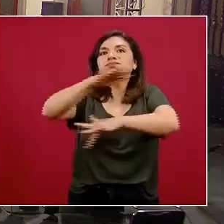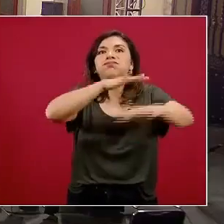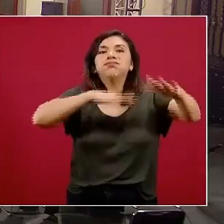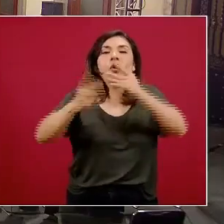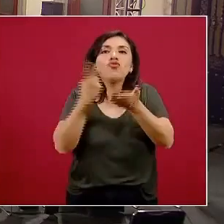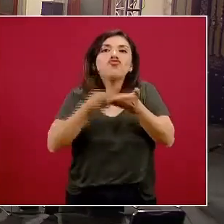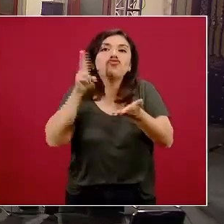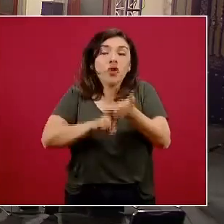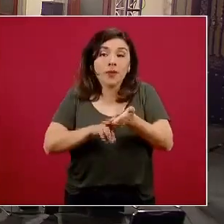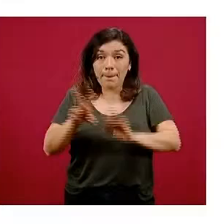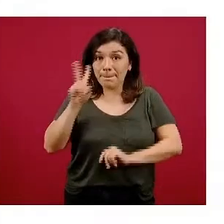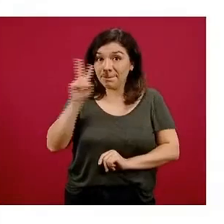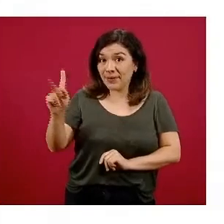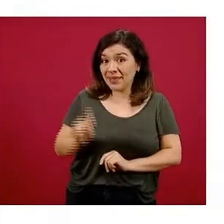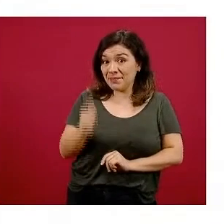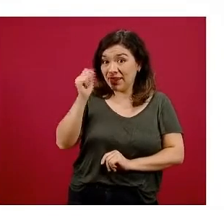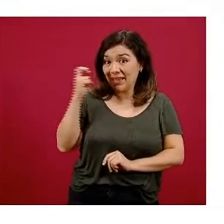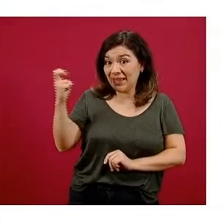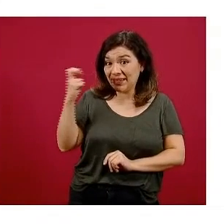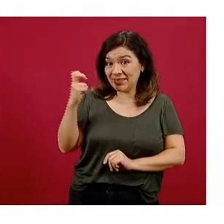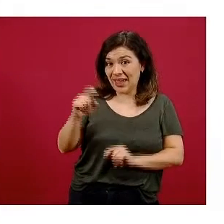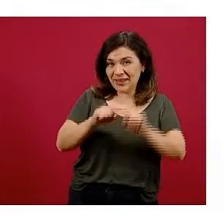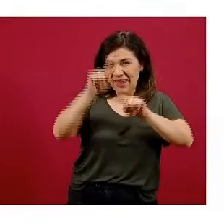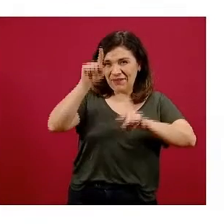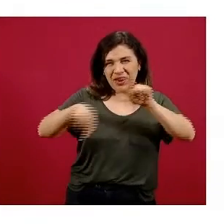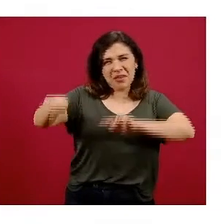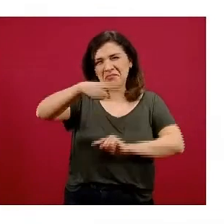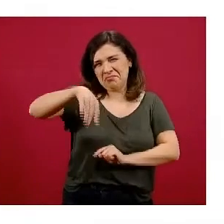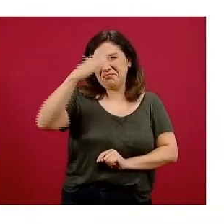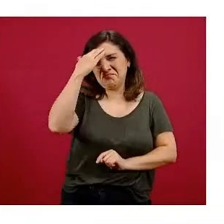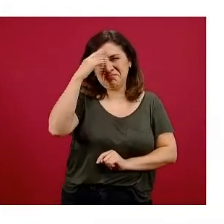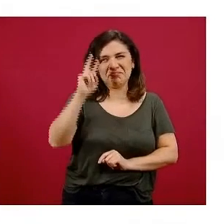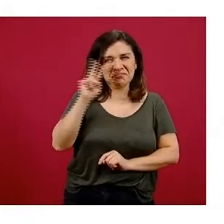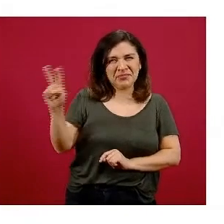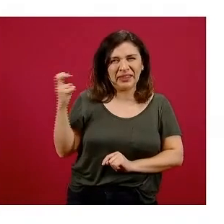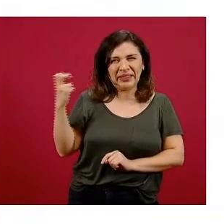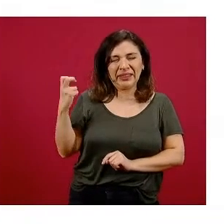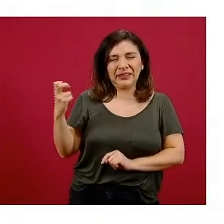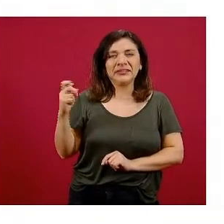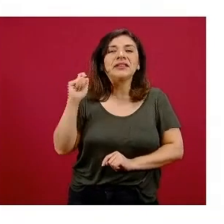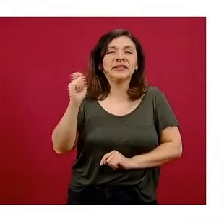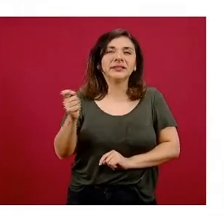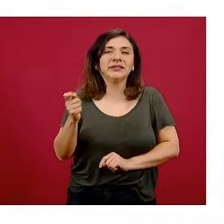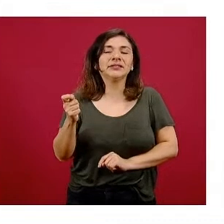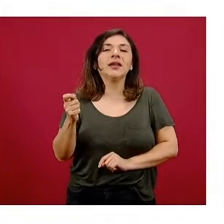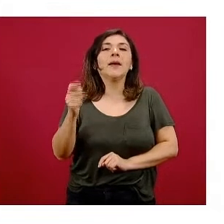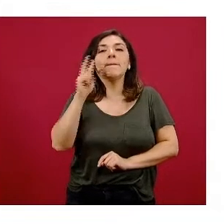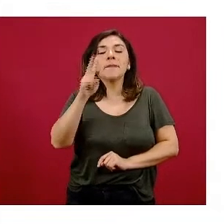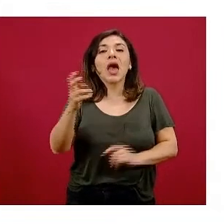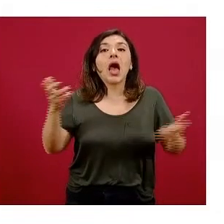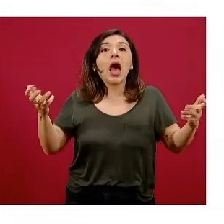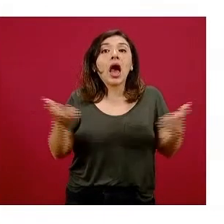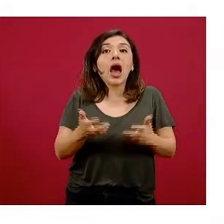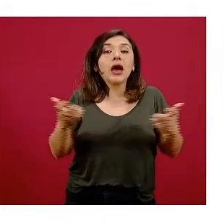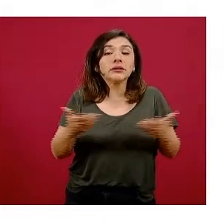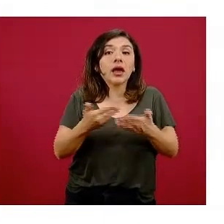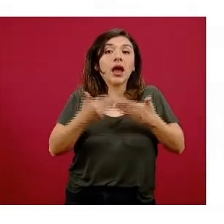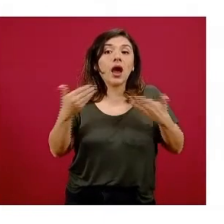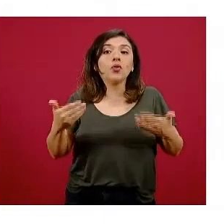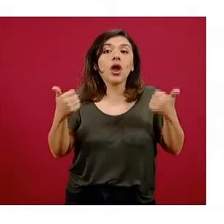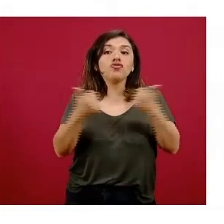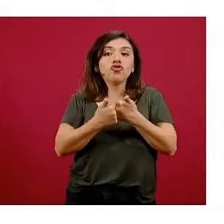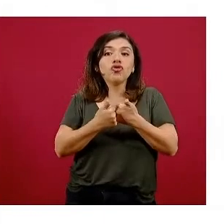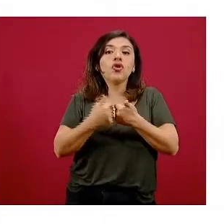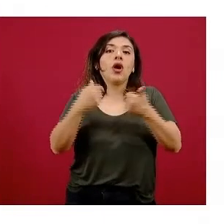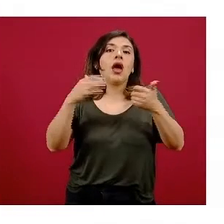Empezamos con este gráfico, que es un gráfico que todos conocemos, porque es precisamente en donde vamos a realizar o llevar a cabo algunas